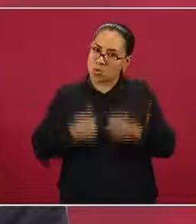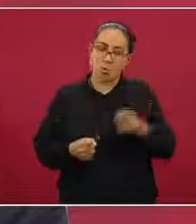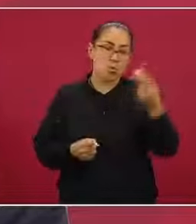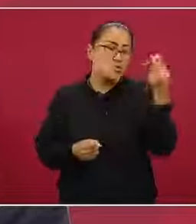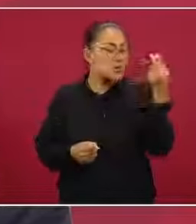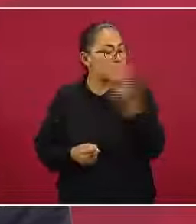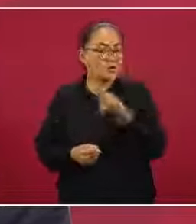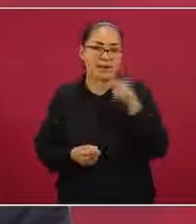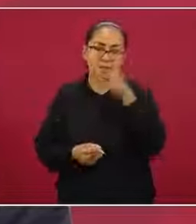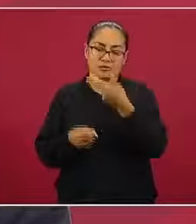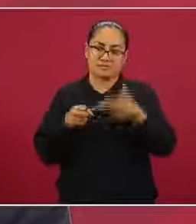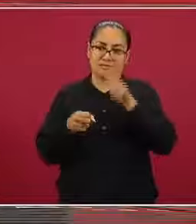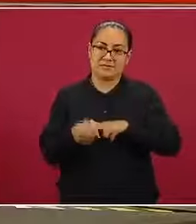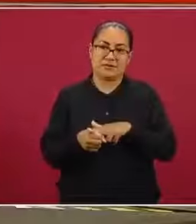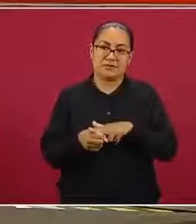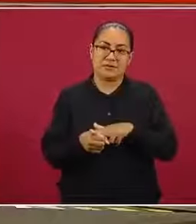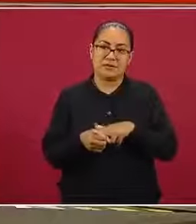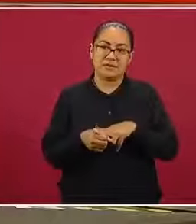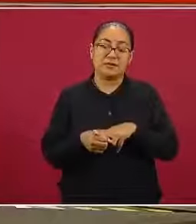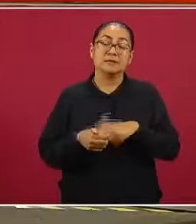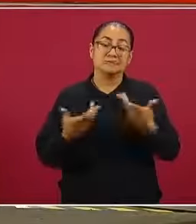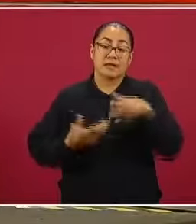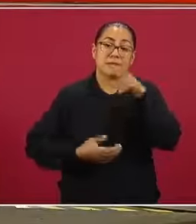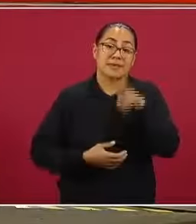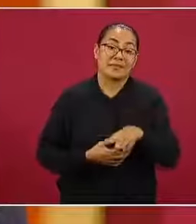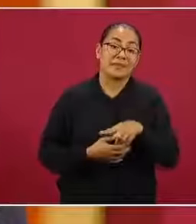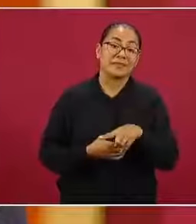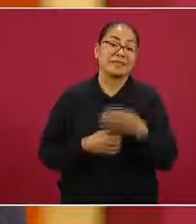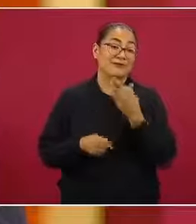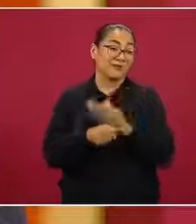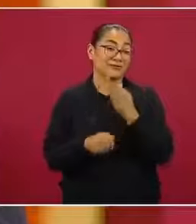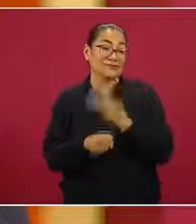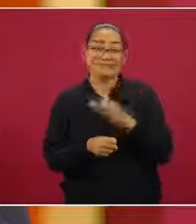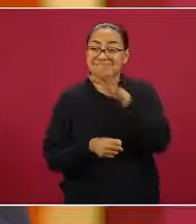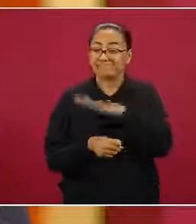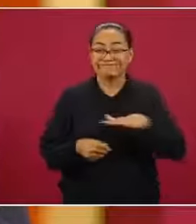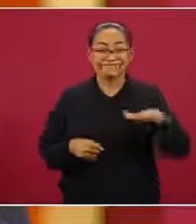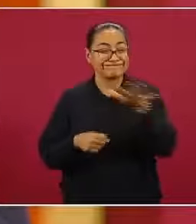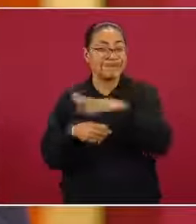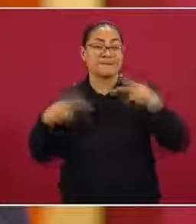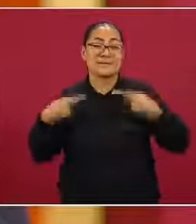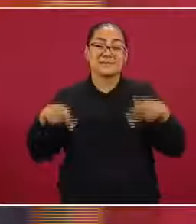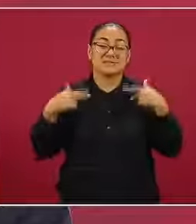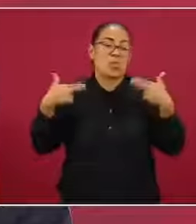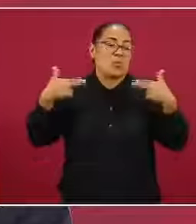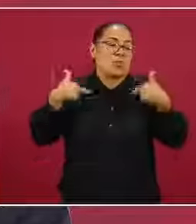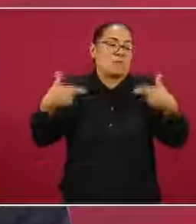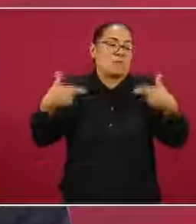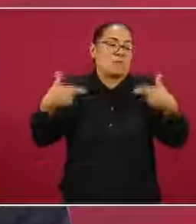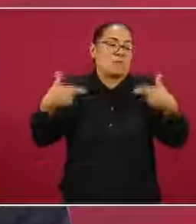ante una población que está ya cansada, como lo está toda la humanidad, como estamos toda la humanidad de tener esta epidemia, pues haya